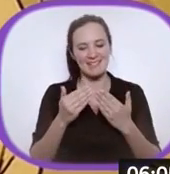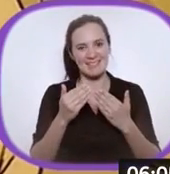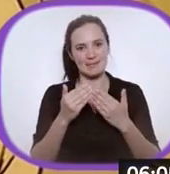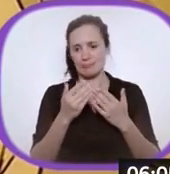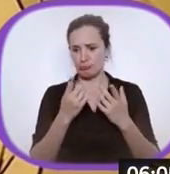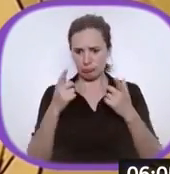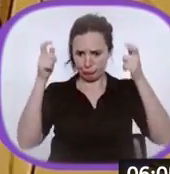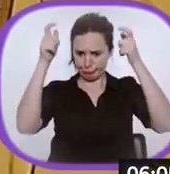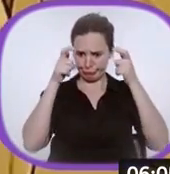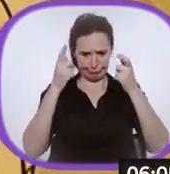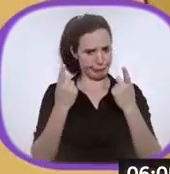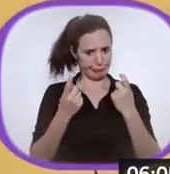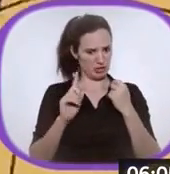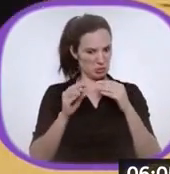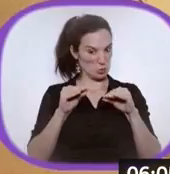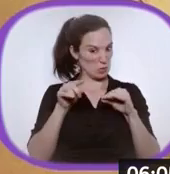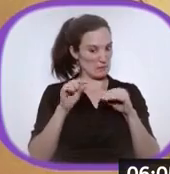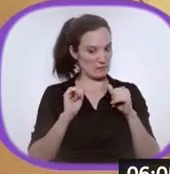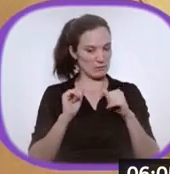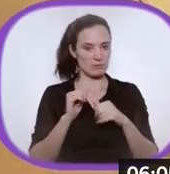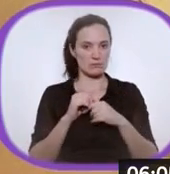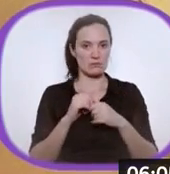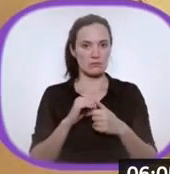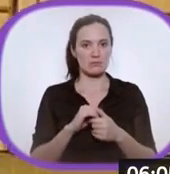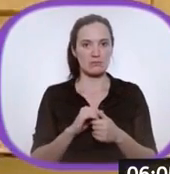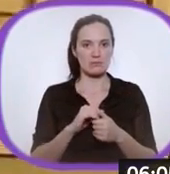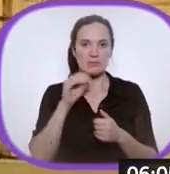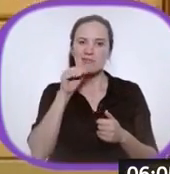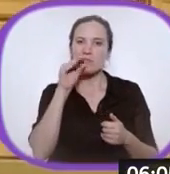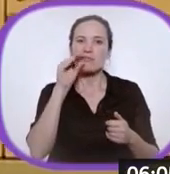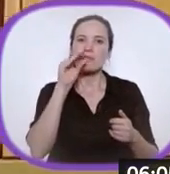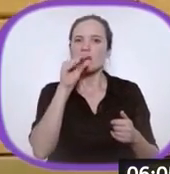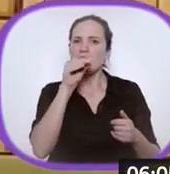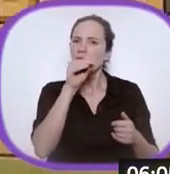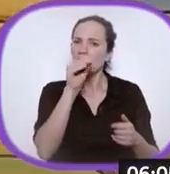Gracias, Milú. Pero no necesitamos esa vieja y sucia cosa.